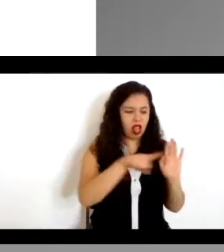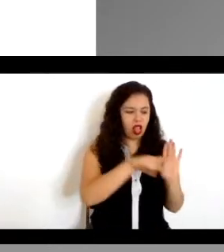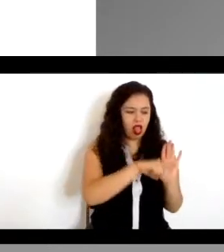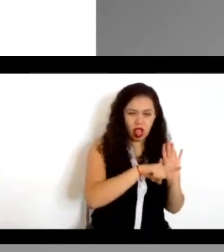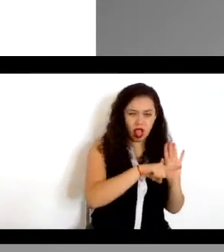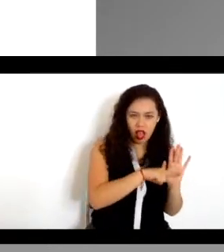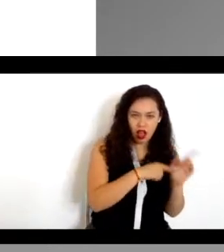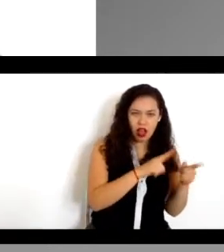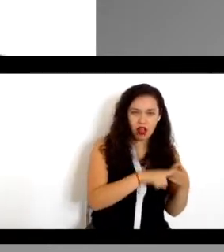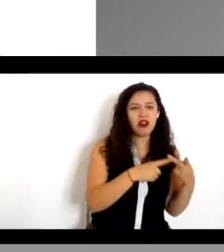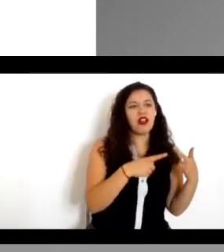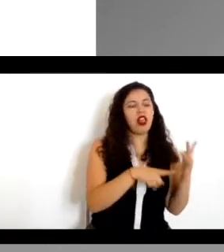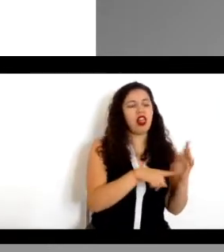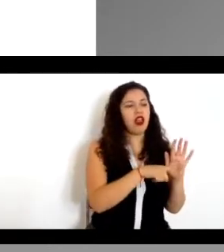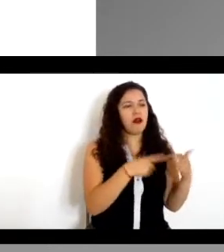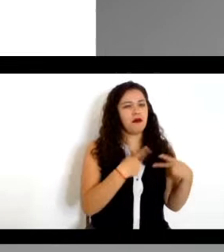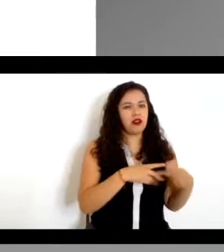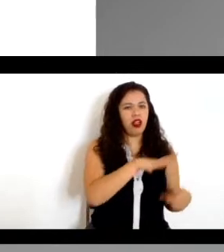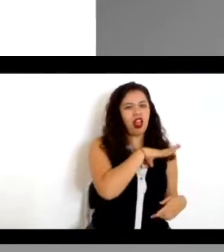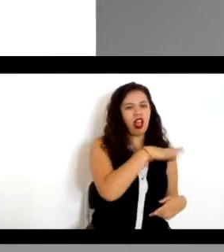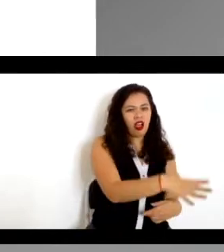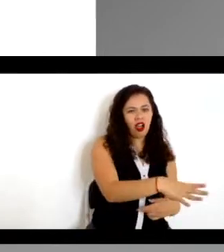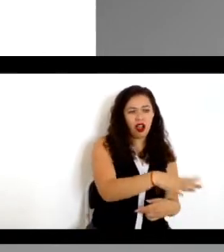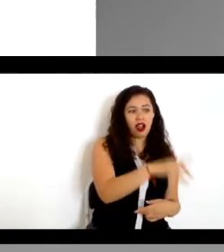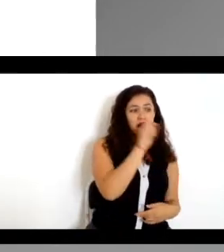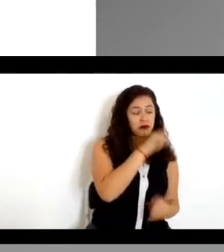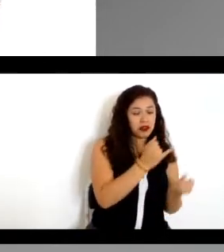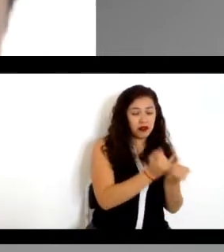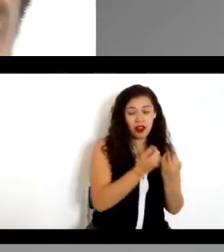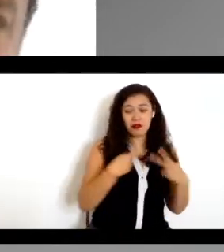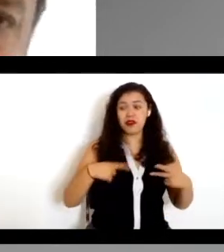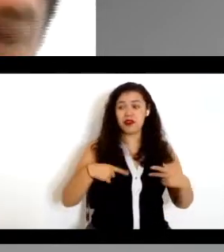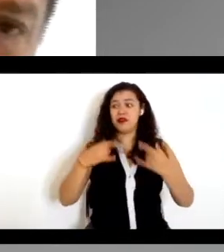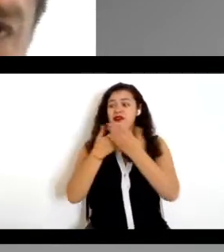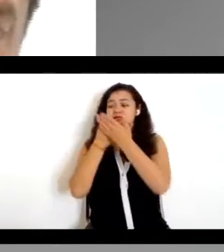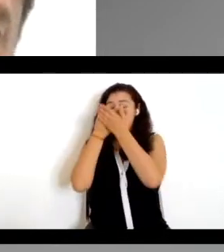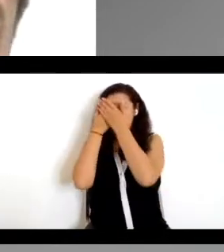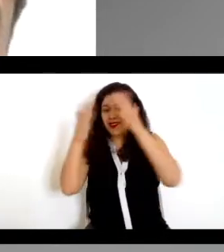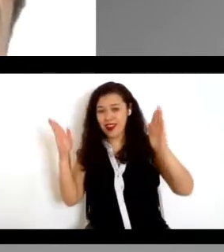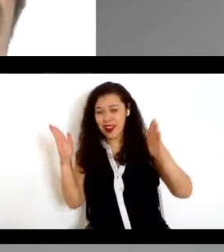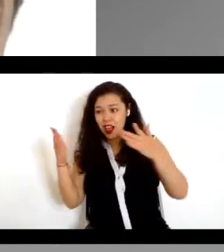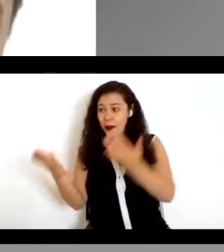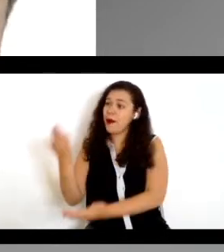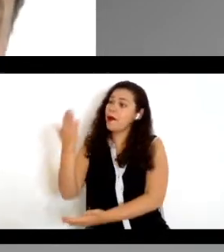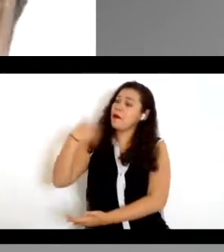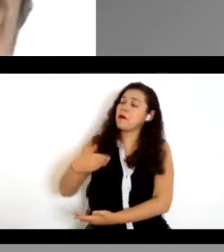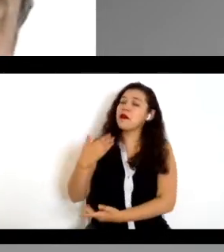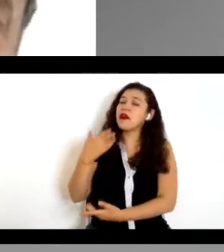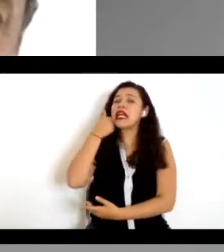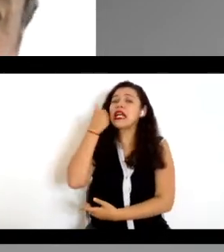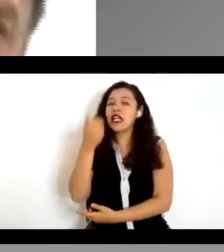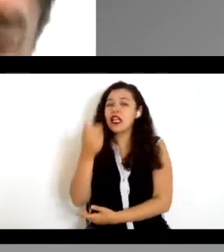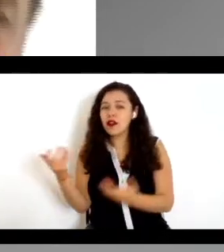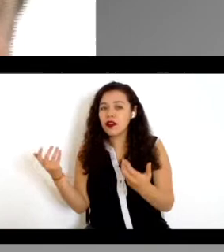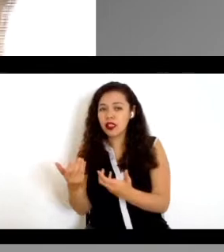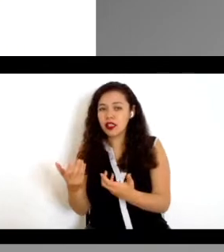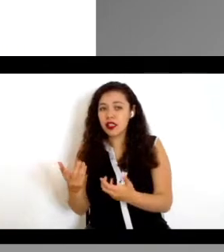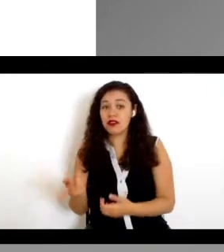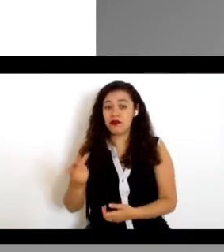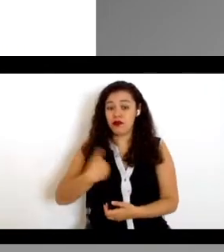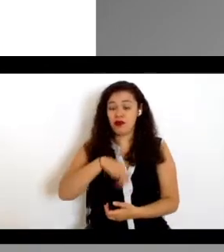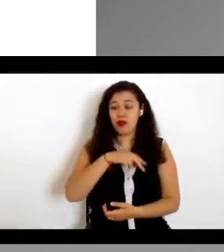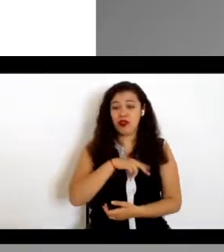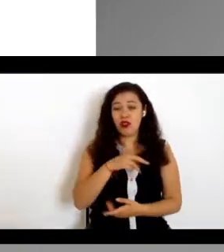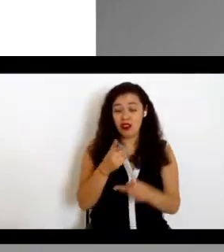que rechaza, hay gente abierta, hay instituciones abiertas que están dispuestas a hacerlo. Pero si no lo hacemos